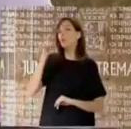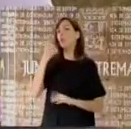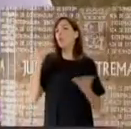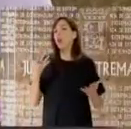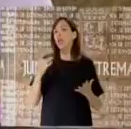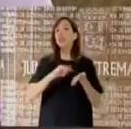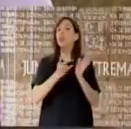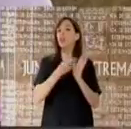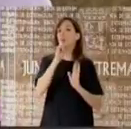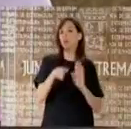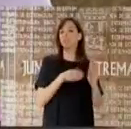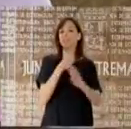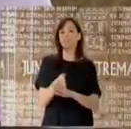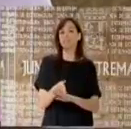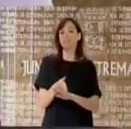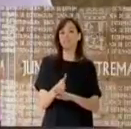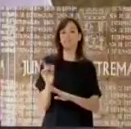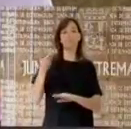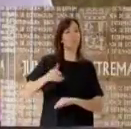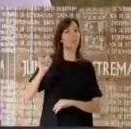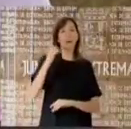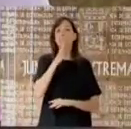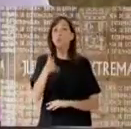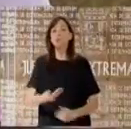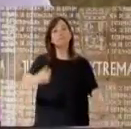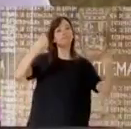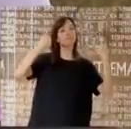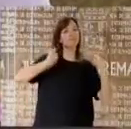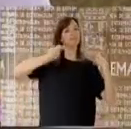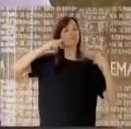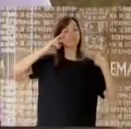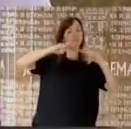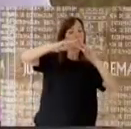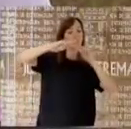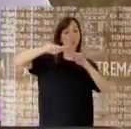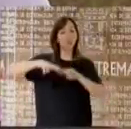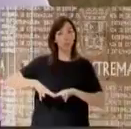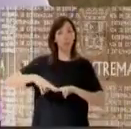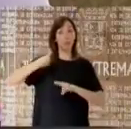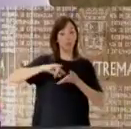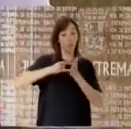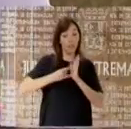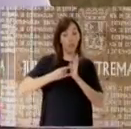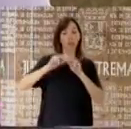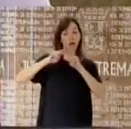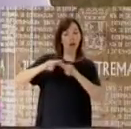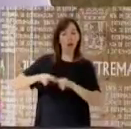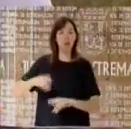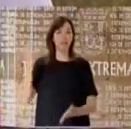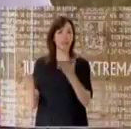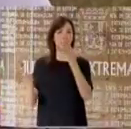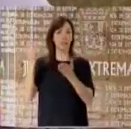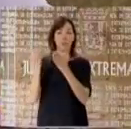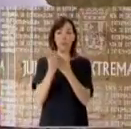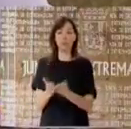técnicos, porque tienen que hacer las valoraciones. Y los técnicos de la consejería están haciendo las valoraciones al igual que se